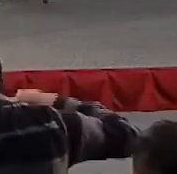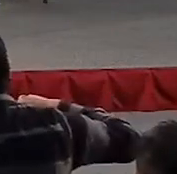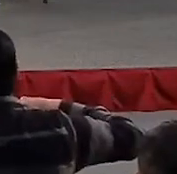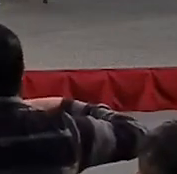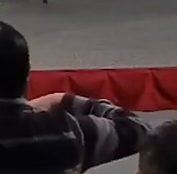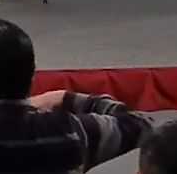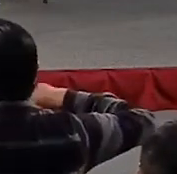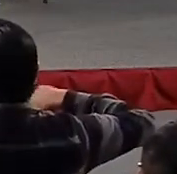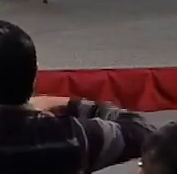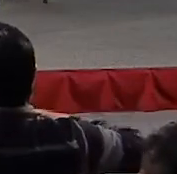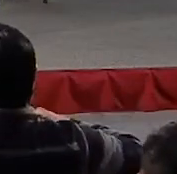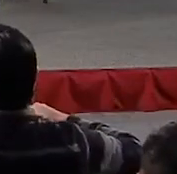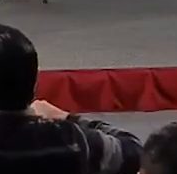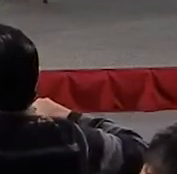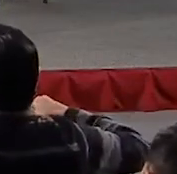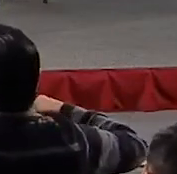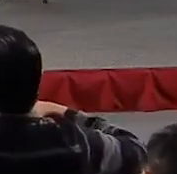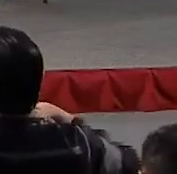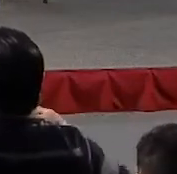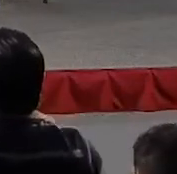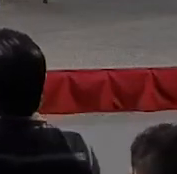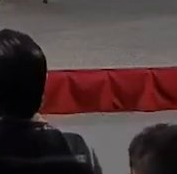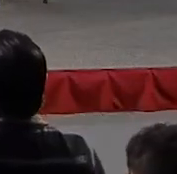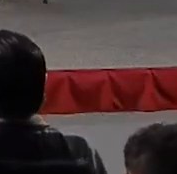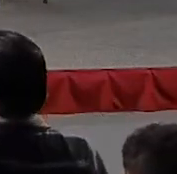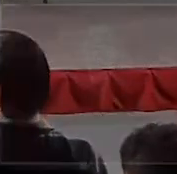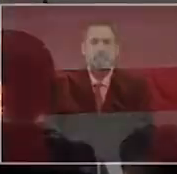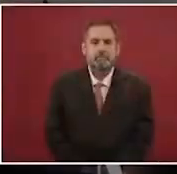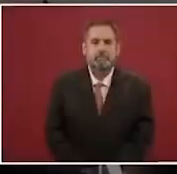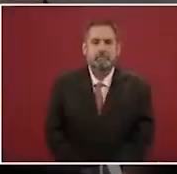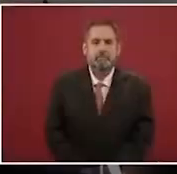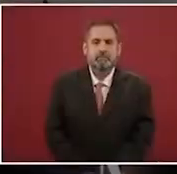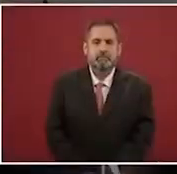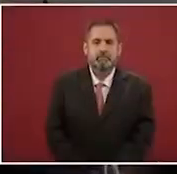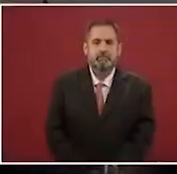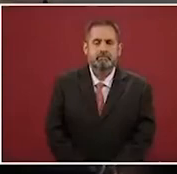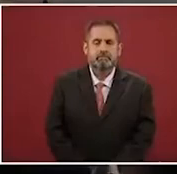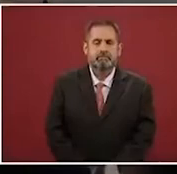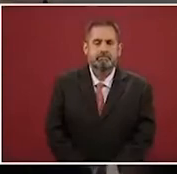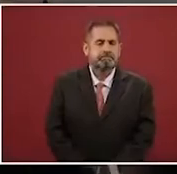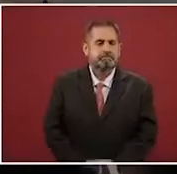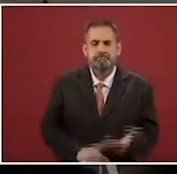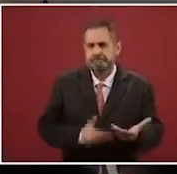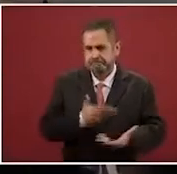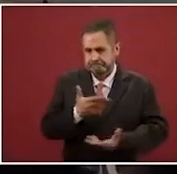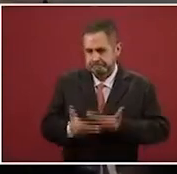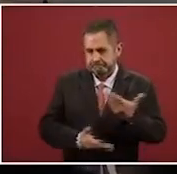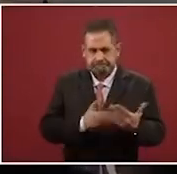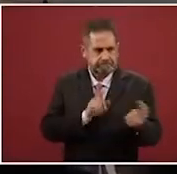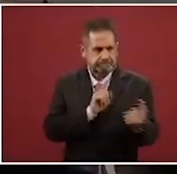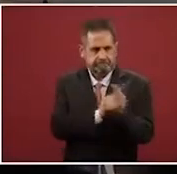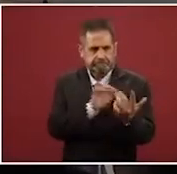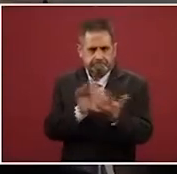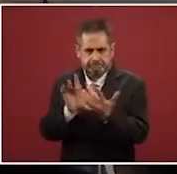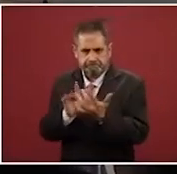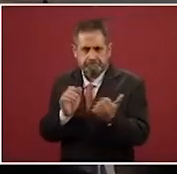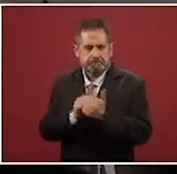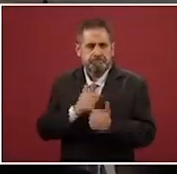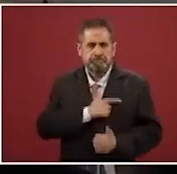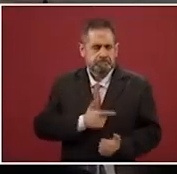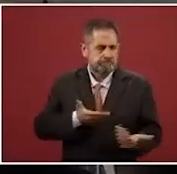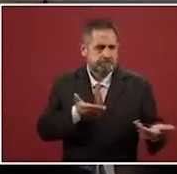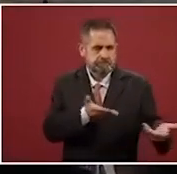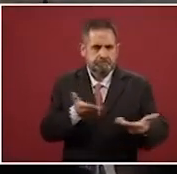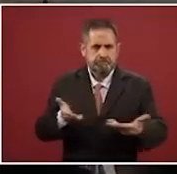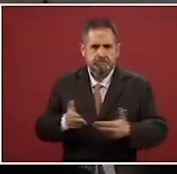Ya me dijeron que no, ya me regañaron. No se crean. Estoy a su disposición, como siempre, con todos